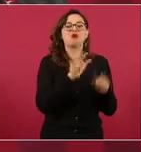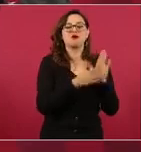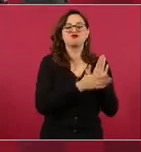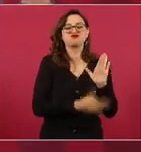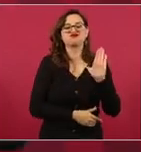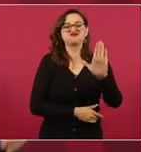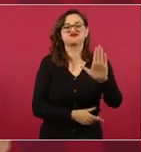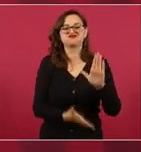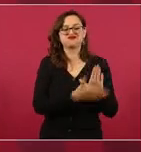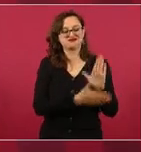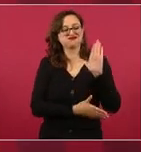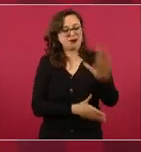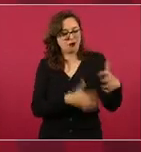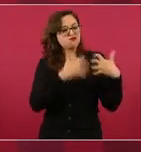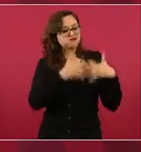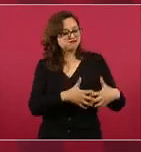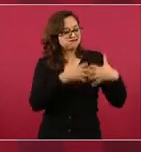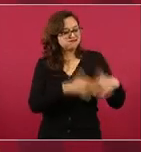2 años.